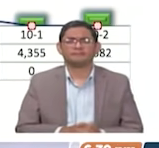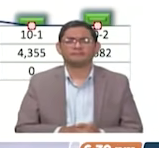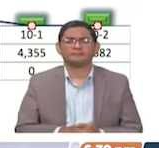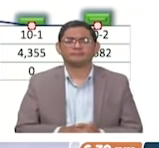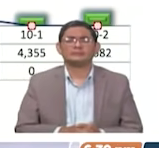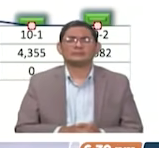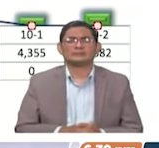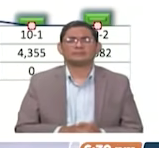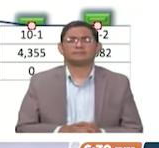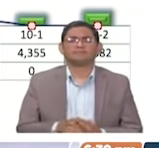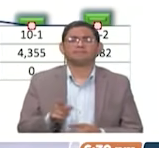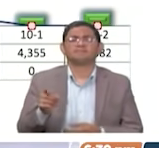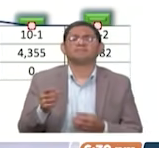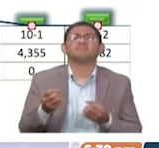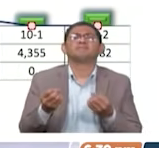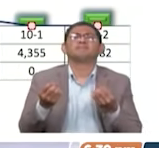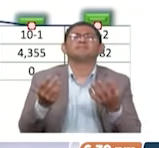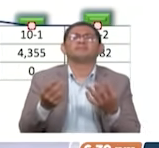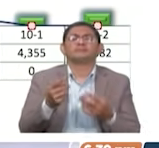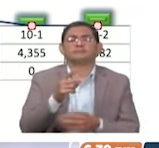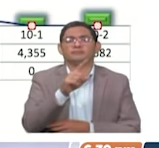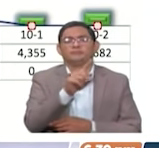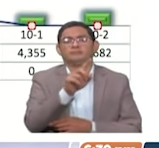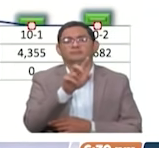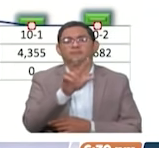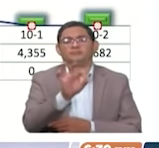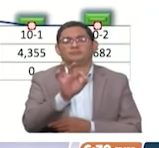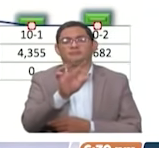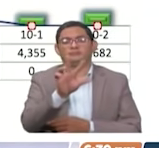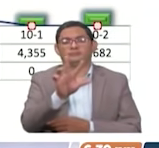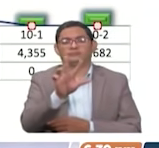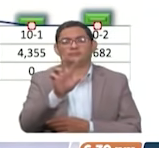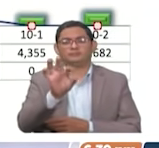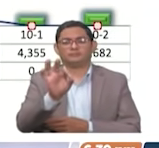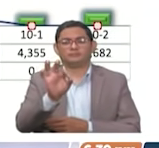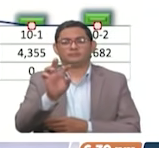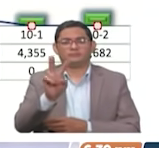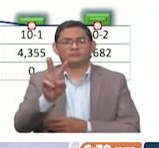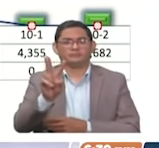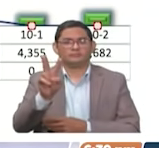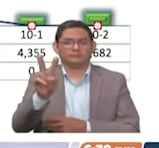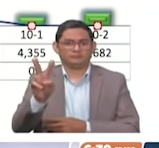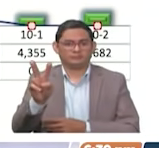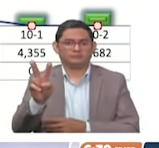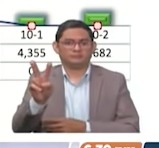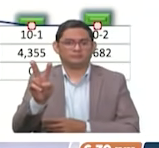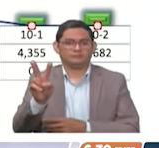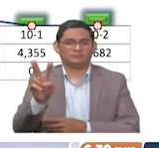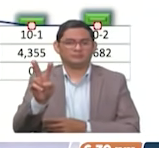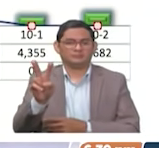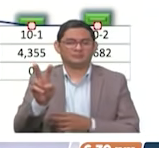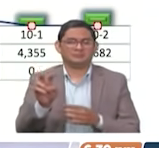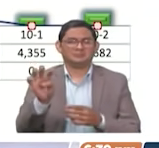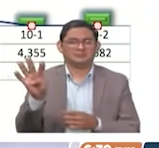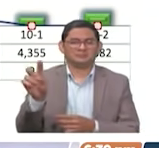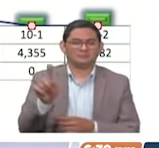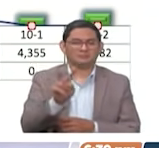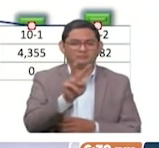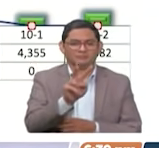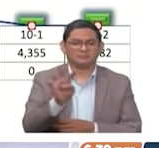aplicamos 193 mil 922 dosis entre 42 44